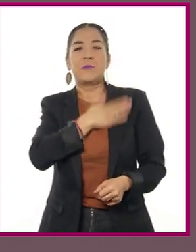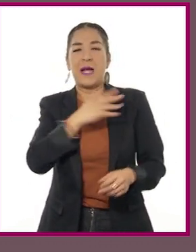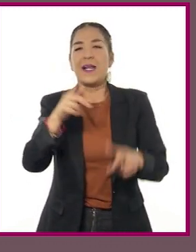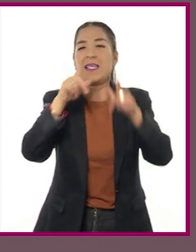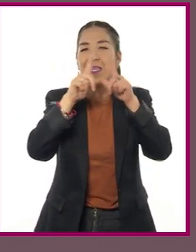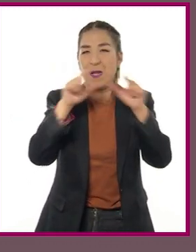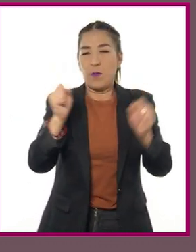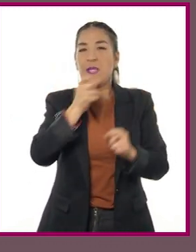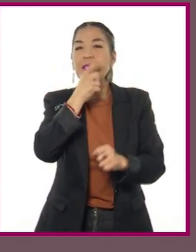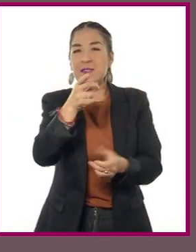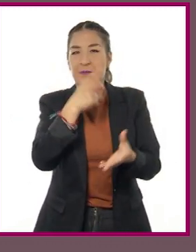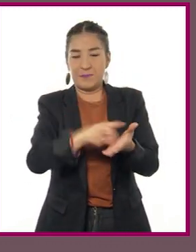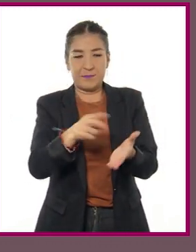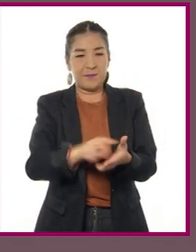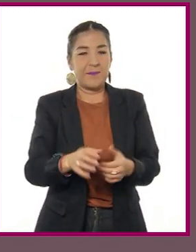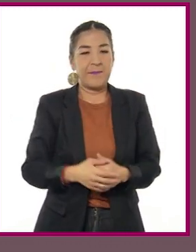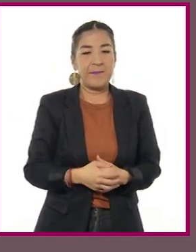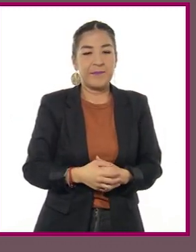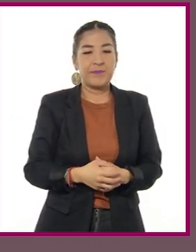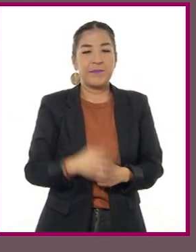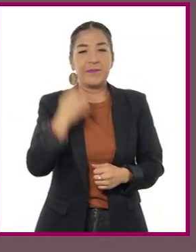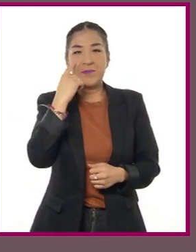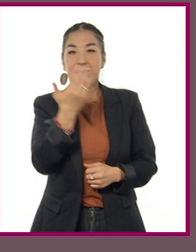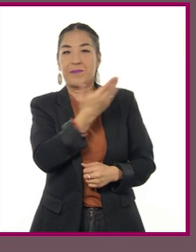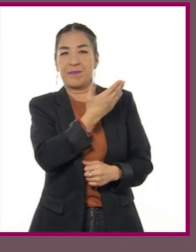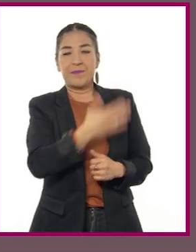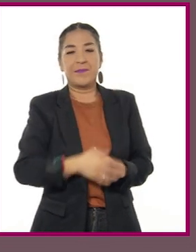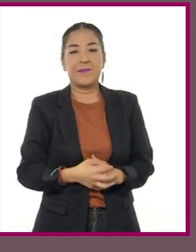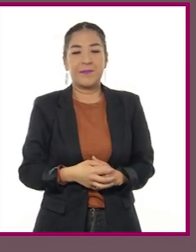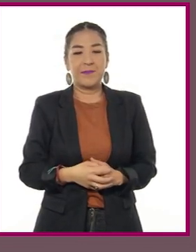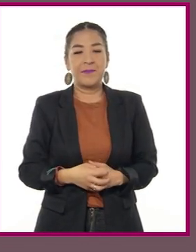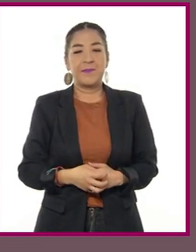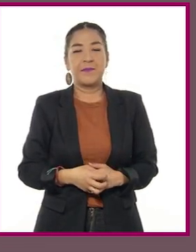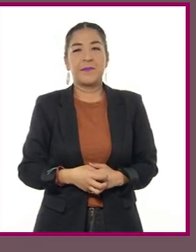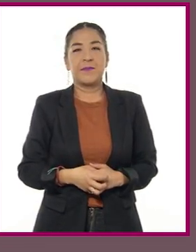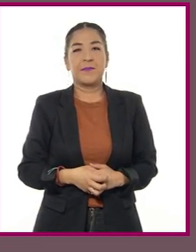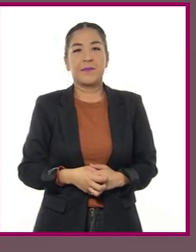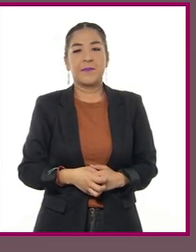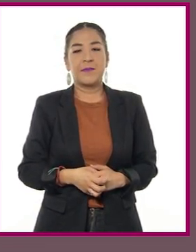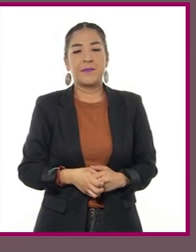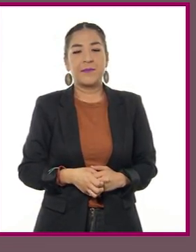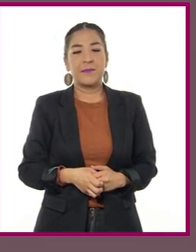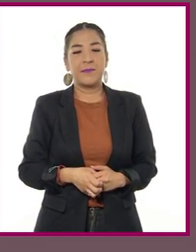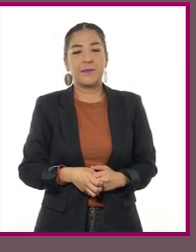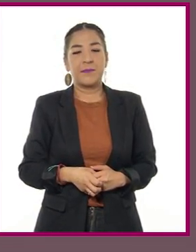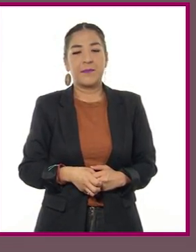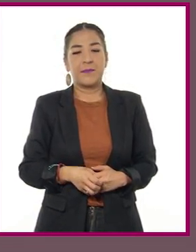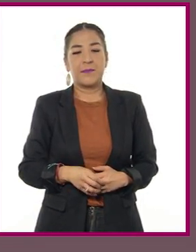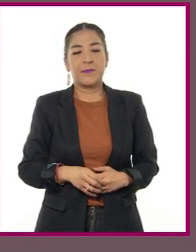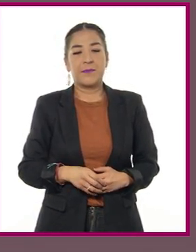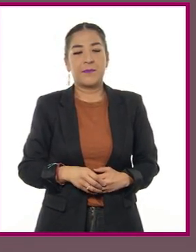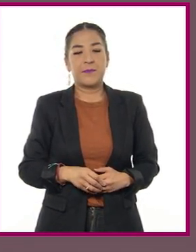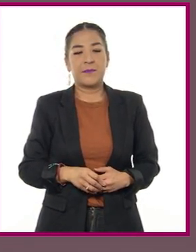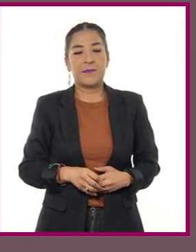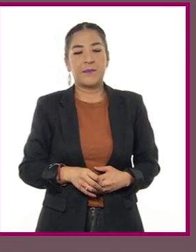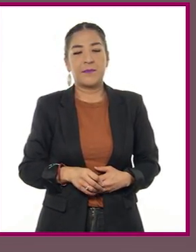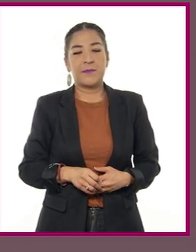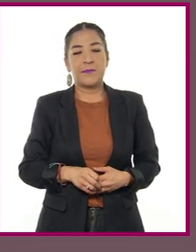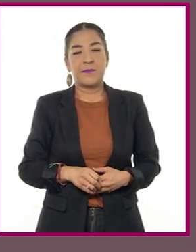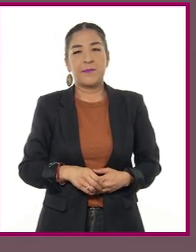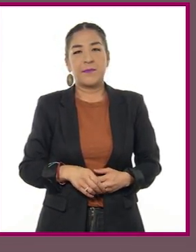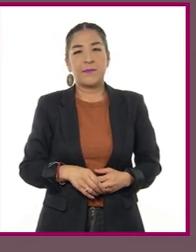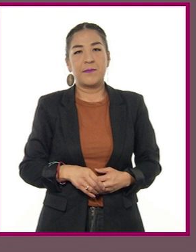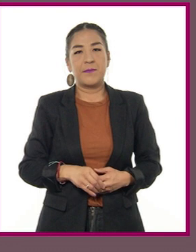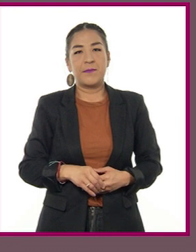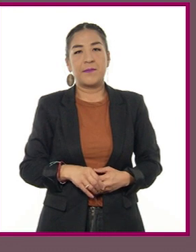es conjunto de conocimientos obtenidos mediante la observación y el razonamiento,